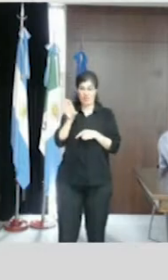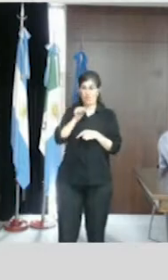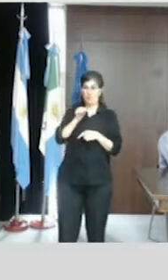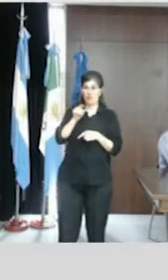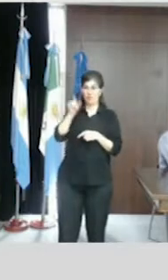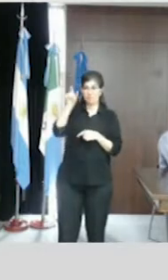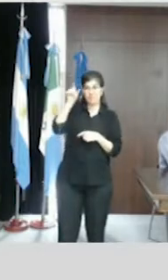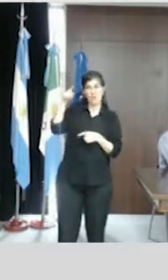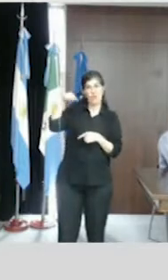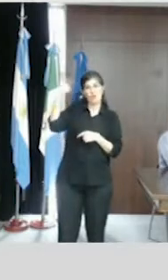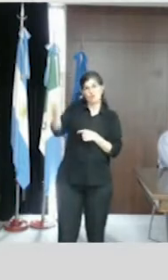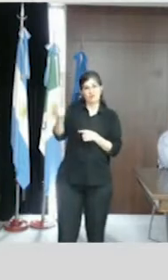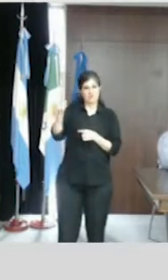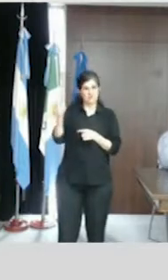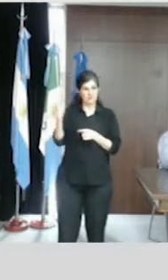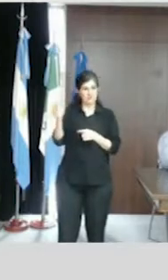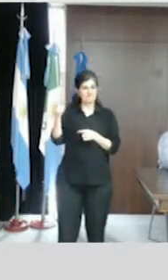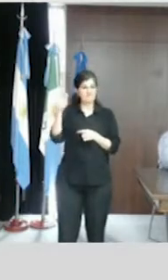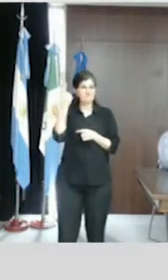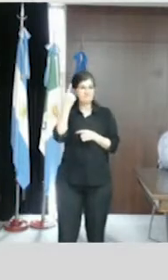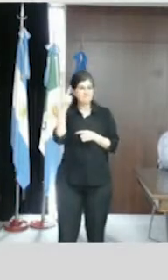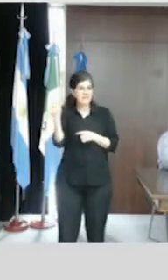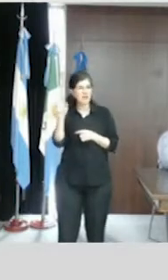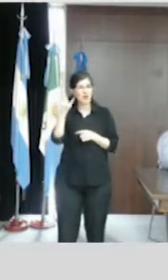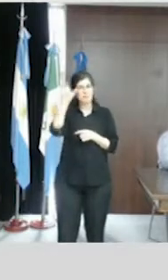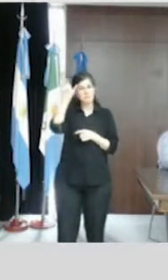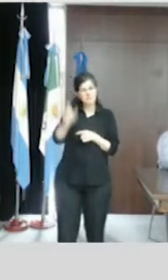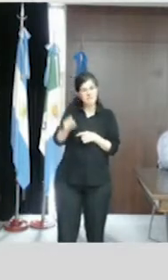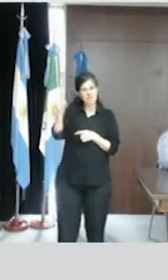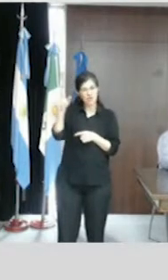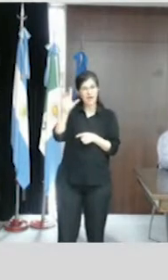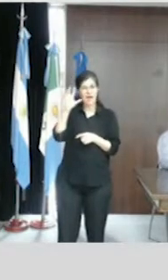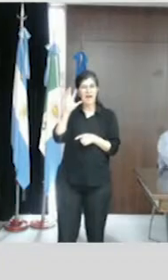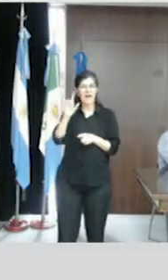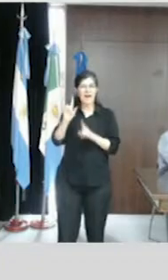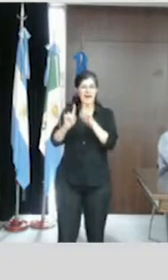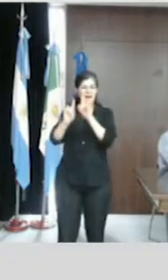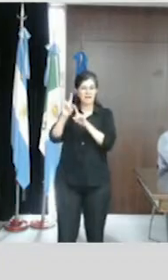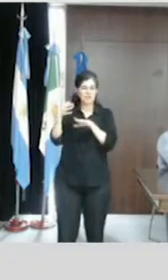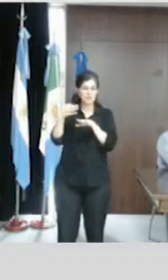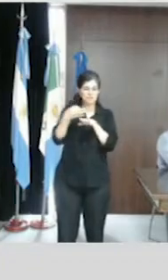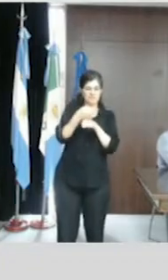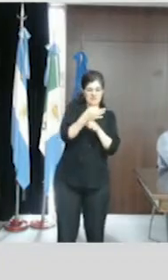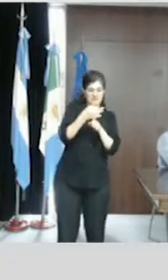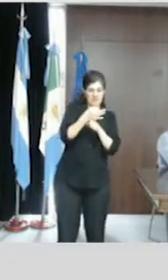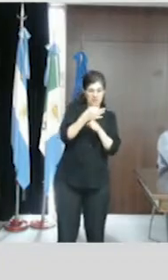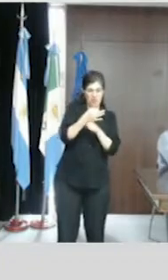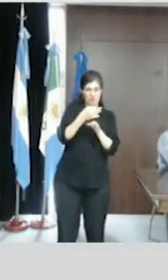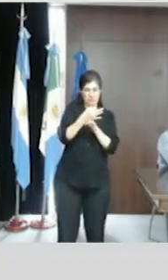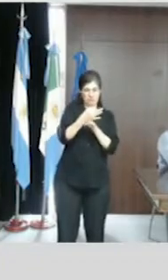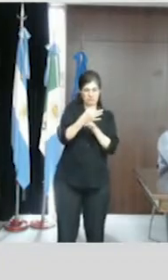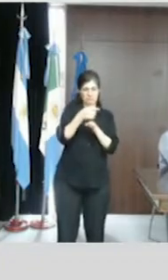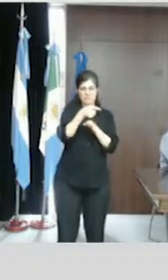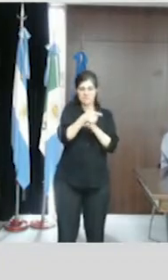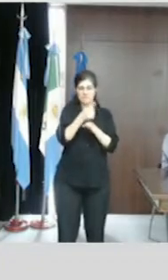adulta de transmitir, pero ¿alguien le enseñó? ¿Alguien le dijo que no necesariamente